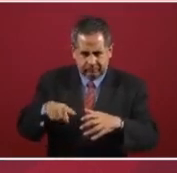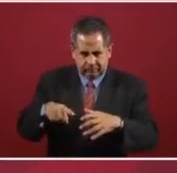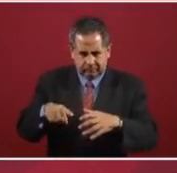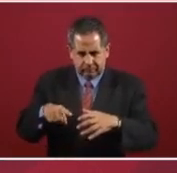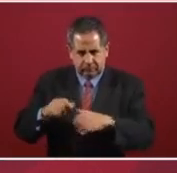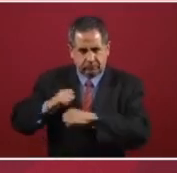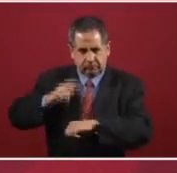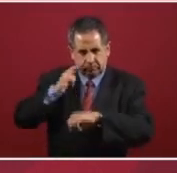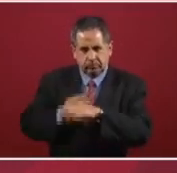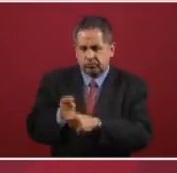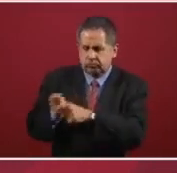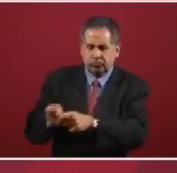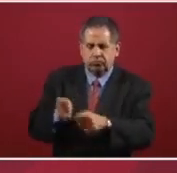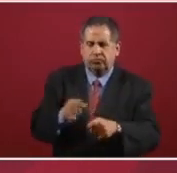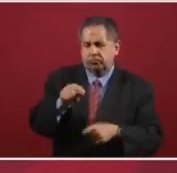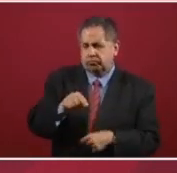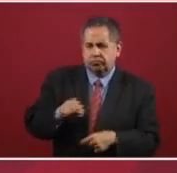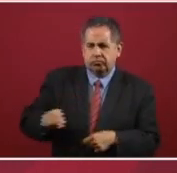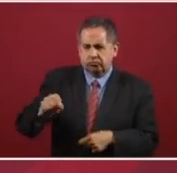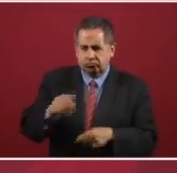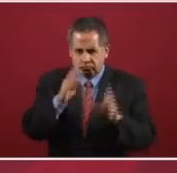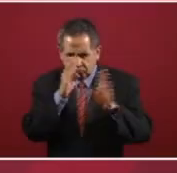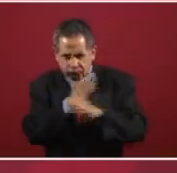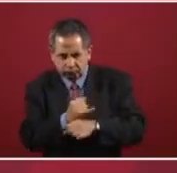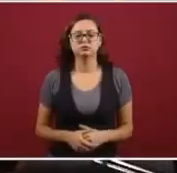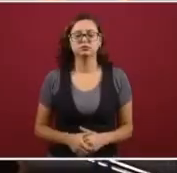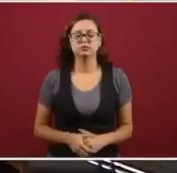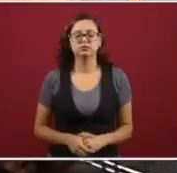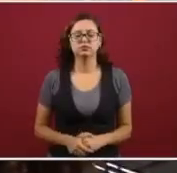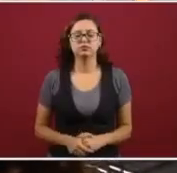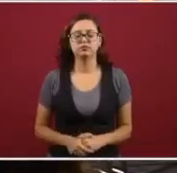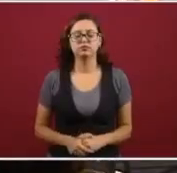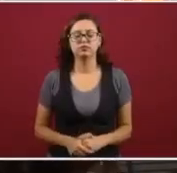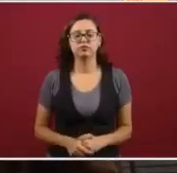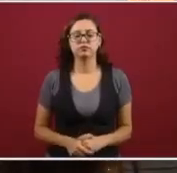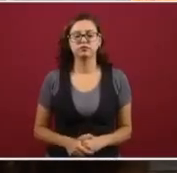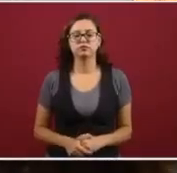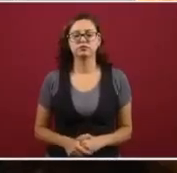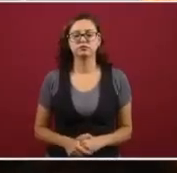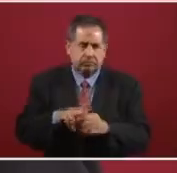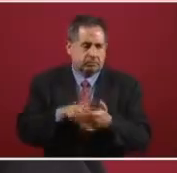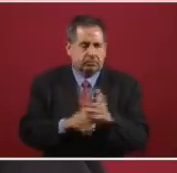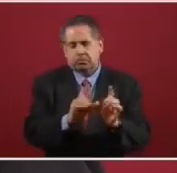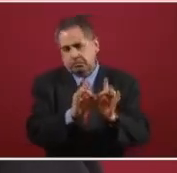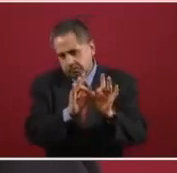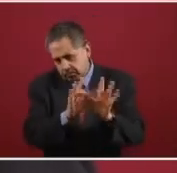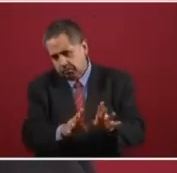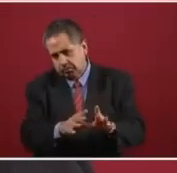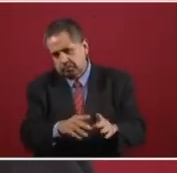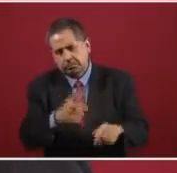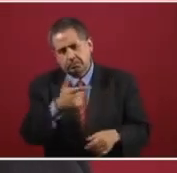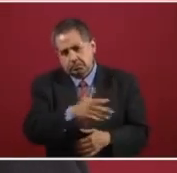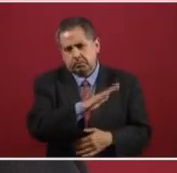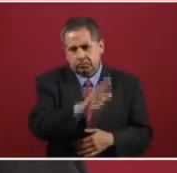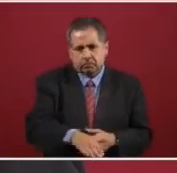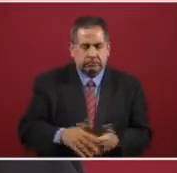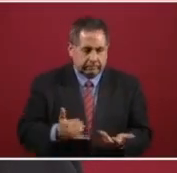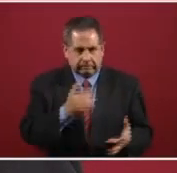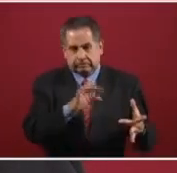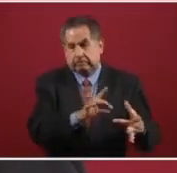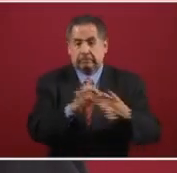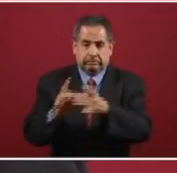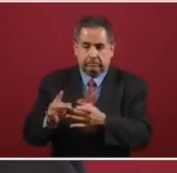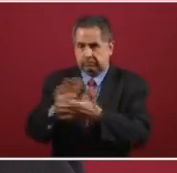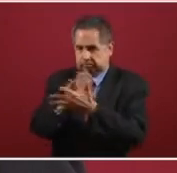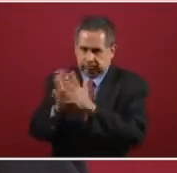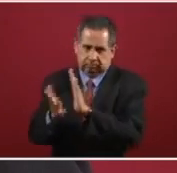tiene a su cargo este asunto. Es un hecho que se da, que sí tiene vinculación